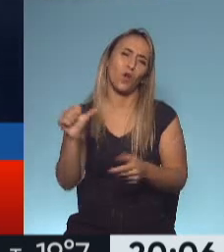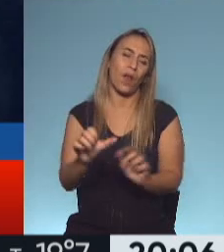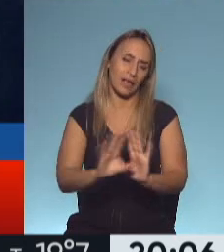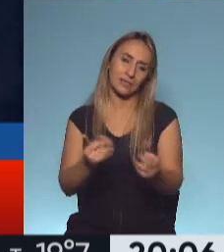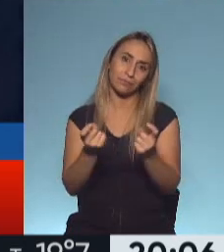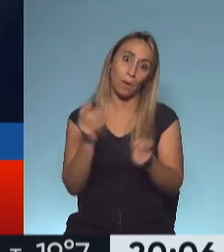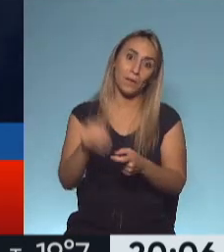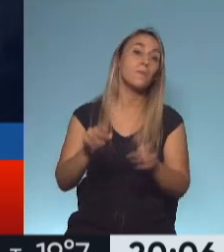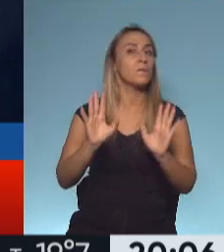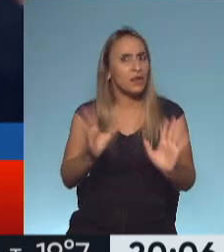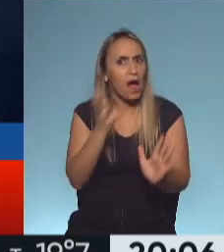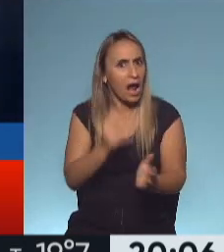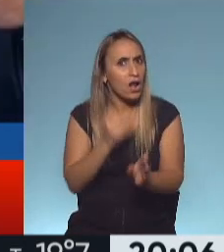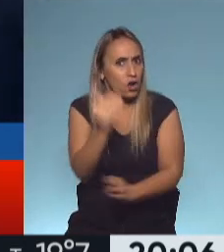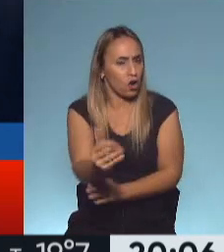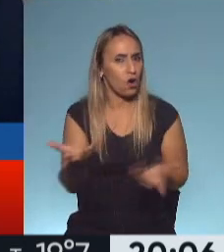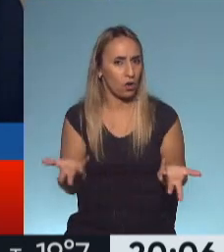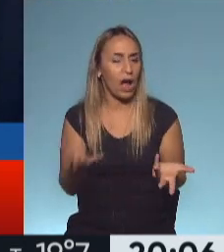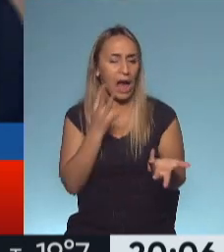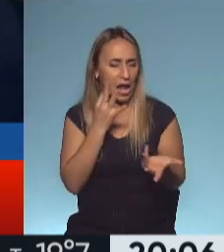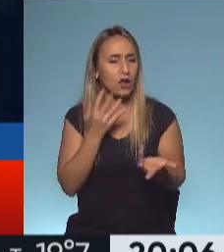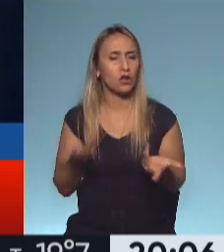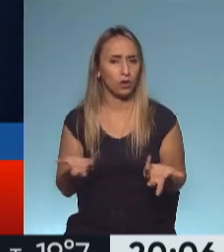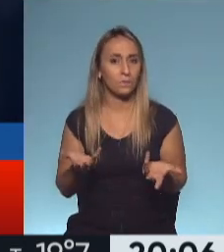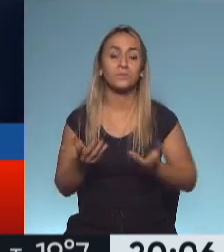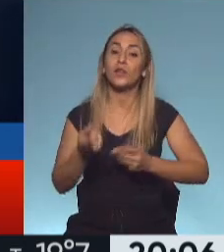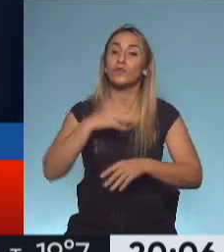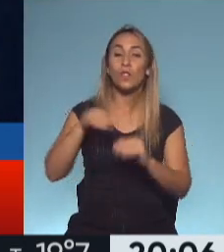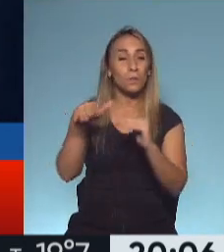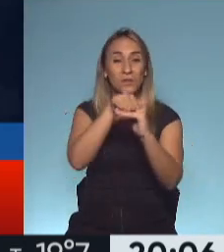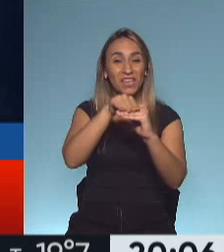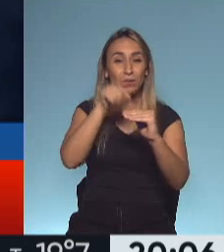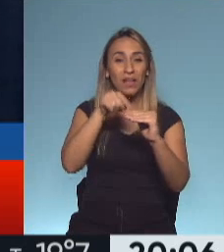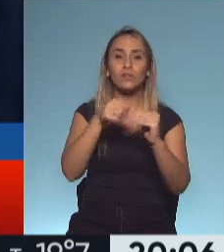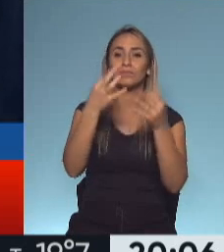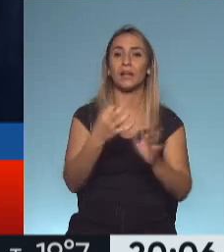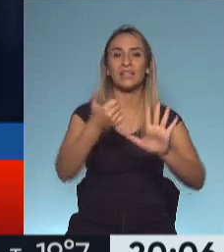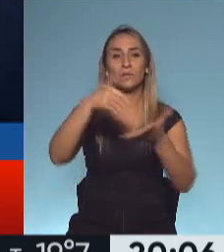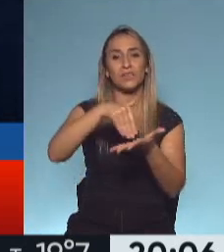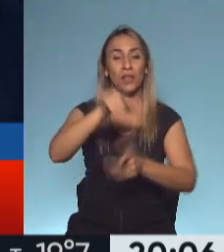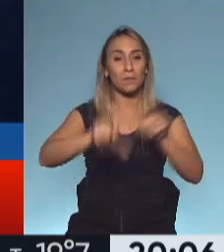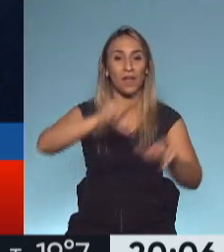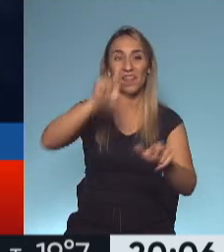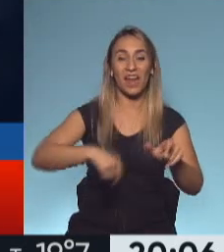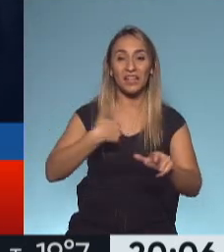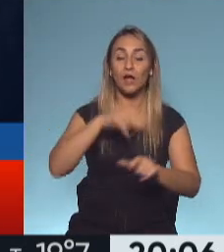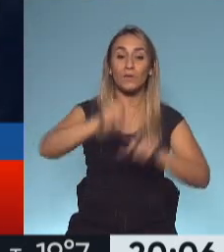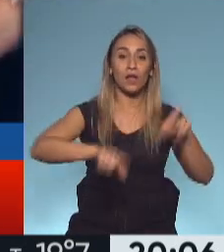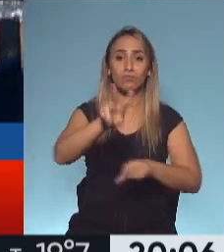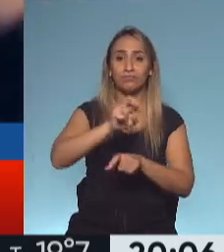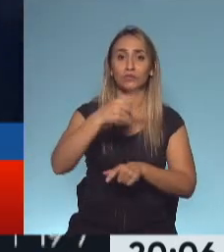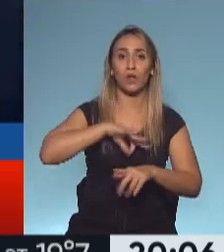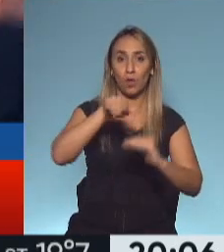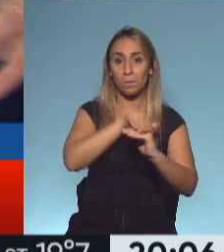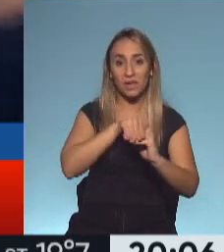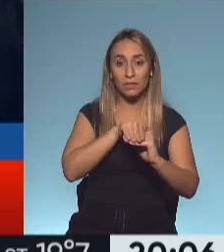más, pero es un avance claro. El salario mínimo es un criterio para 6 millones de personas en Argentina. Los que cobran salario mínimo,